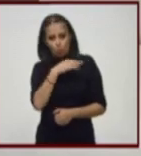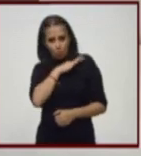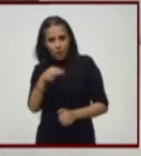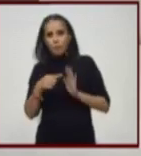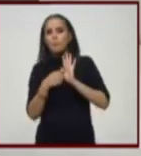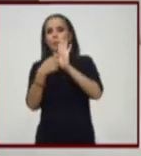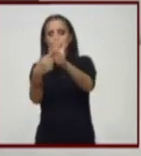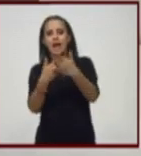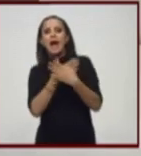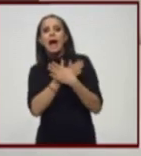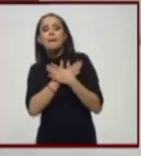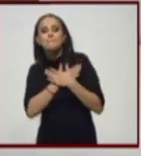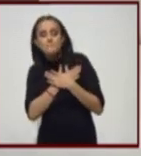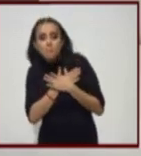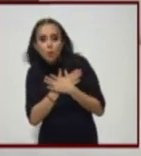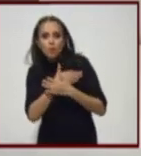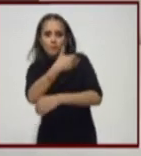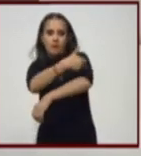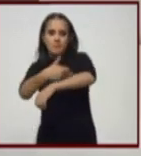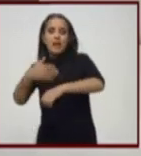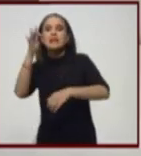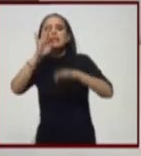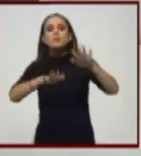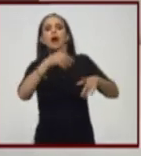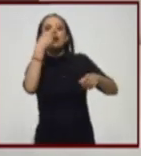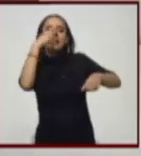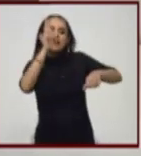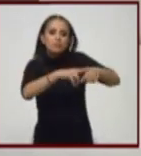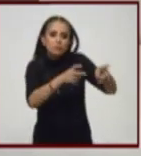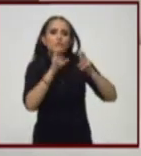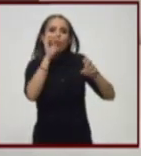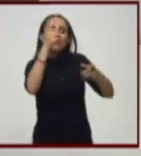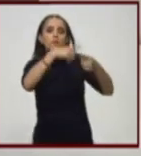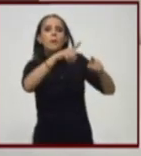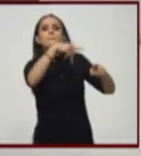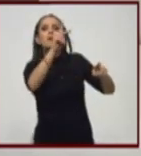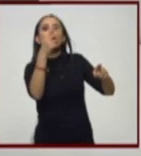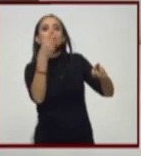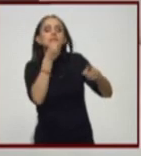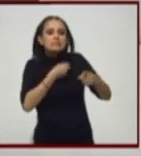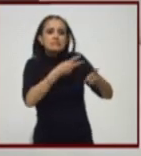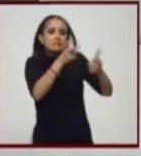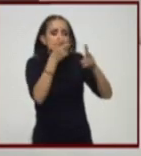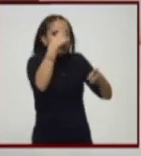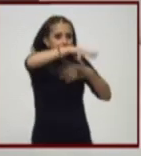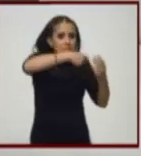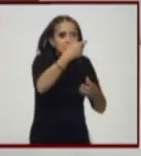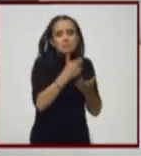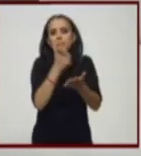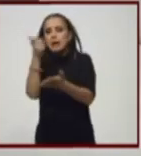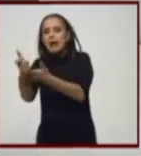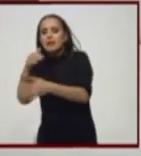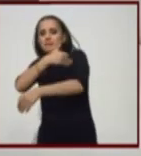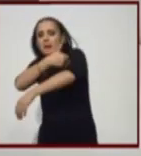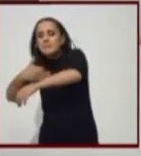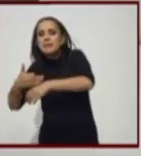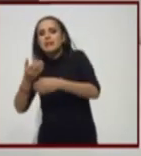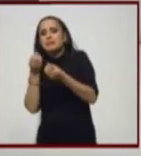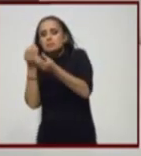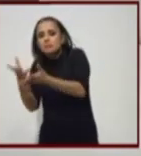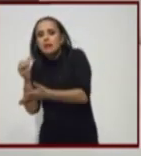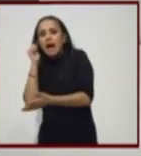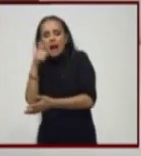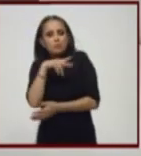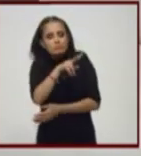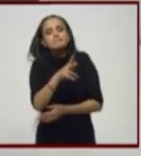incluso en personajes con los cuales yo no esté de acuerdo que puede trabajar para ti digamos en que has trabajado en muchas ocasiones pero tony scott es un cineasta de